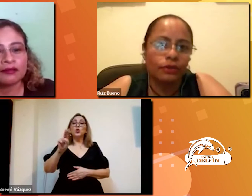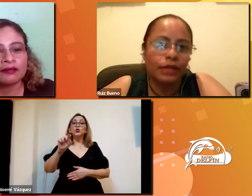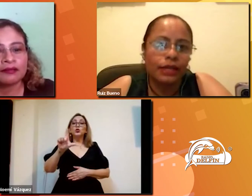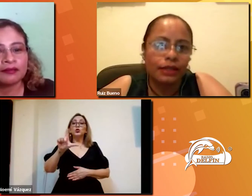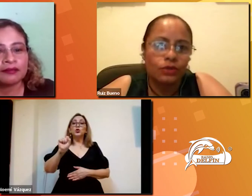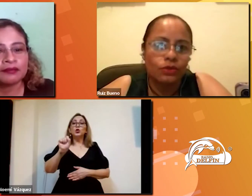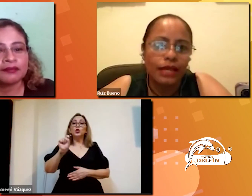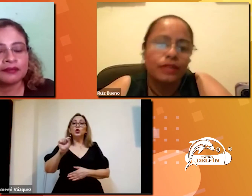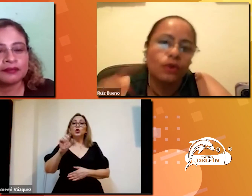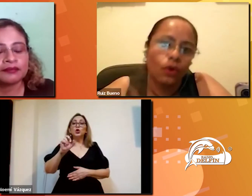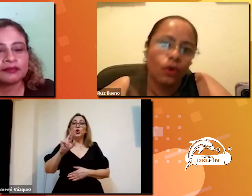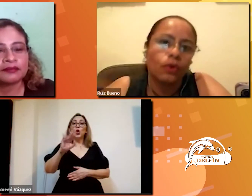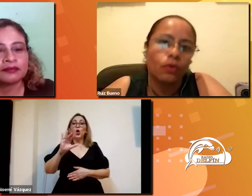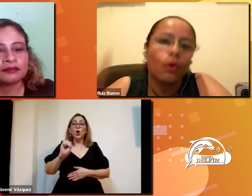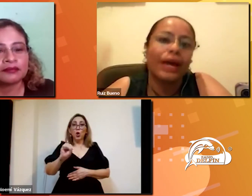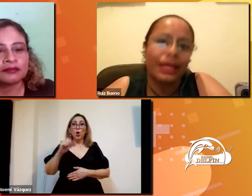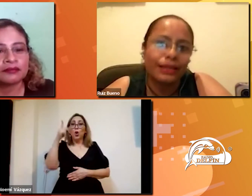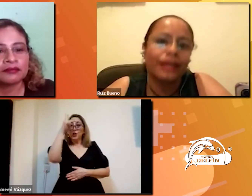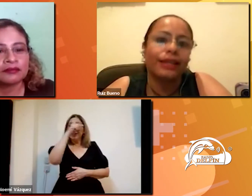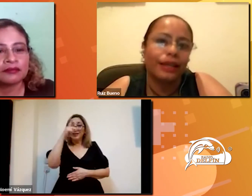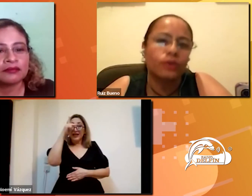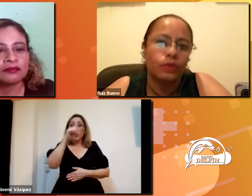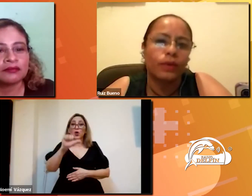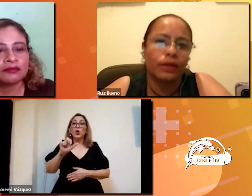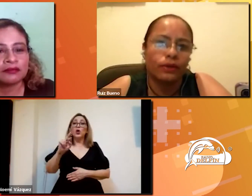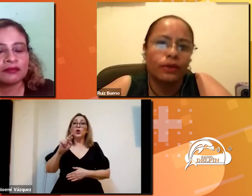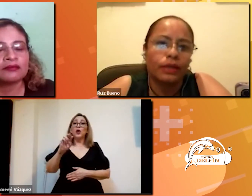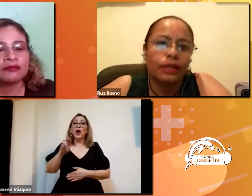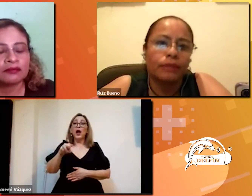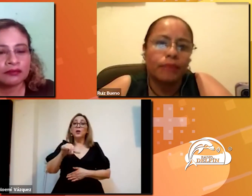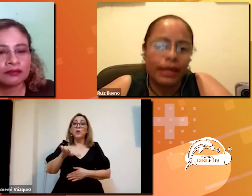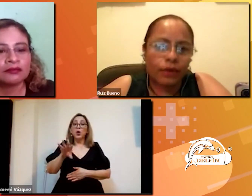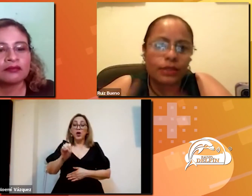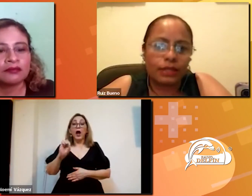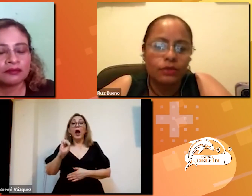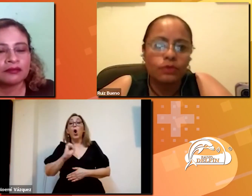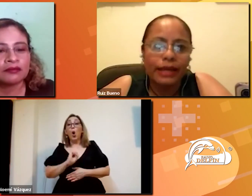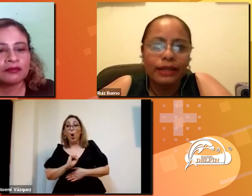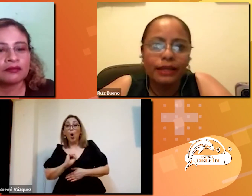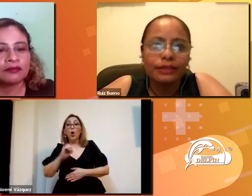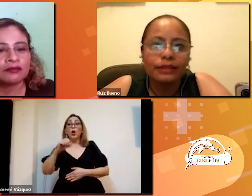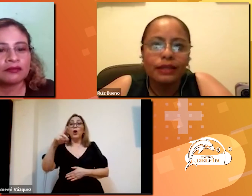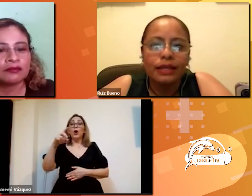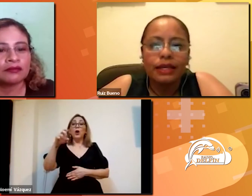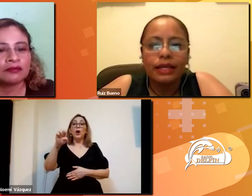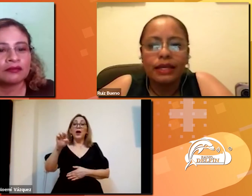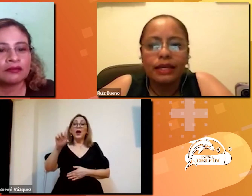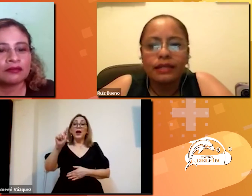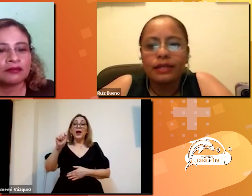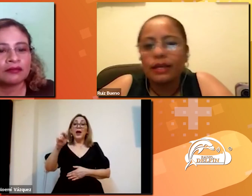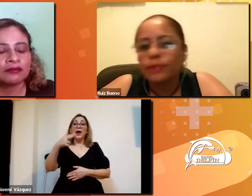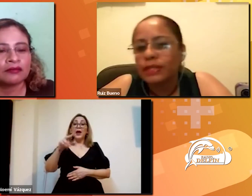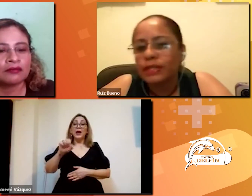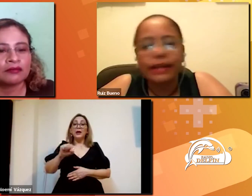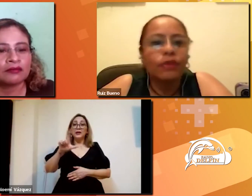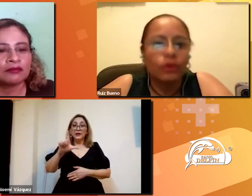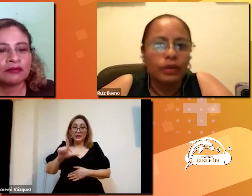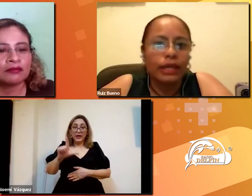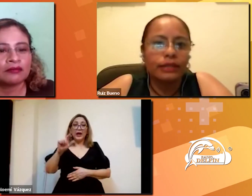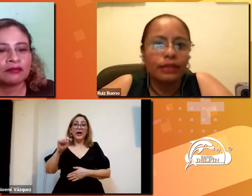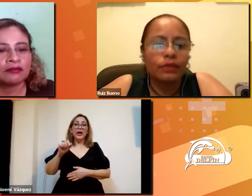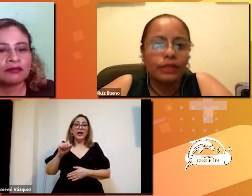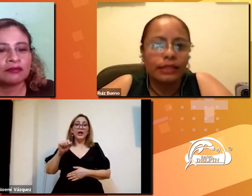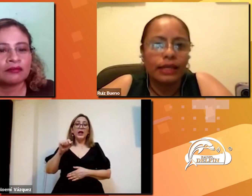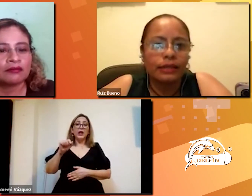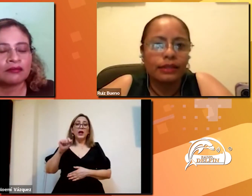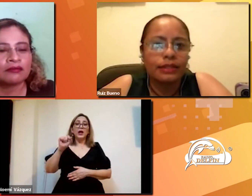pueden encontrar en redes sociales o como Etel Irán Risbuen. Manejo esas dos páginas y pues el teléfono, que